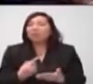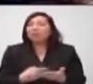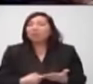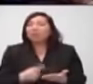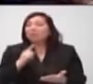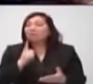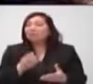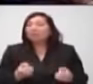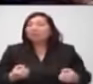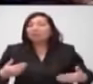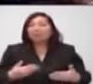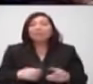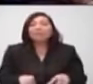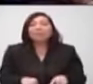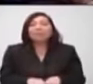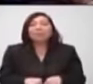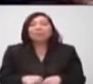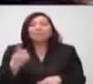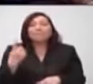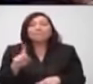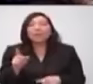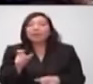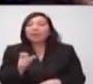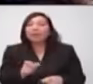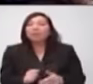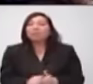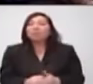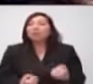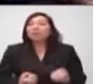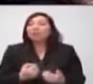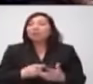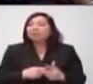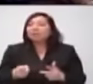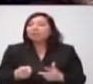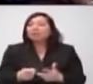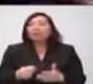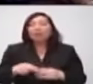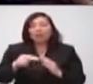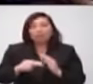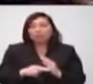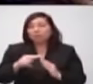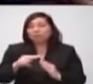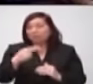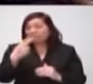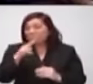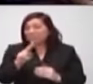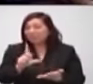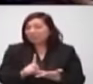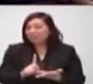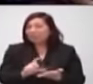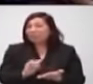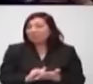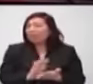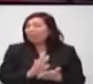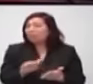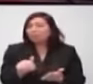una zona de tránsito también para las personas o los vehículos que salen hacia la zona norte. Entonces ya podemos ver, después de que se han